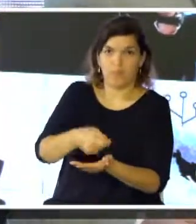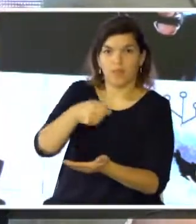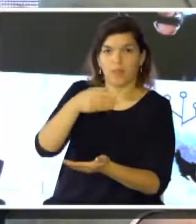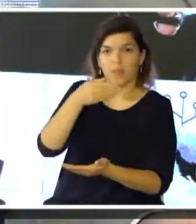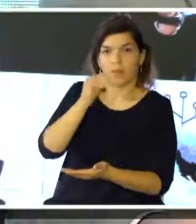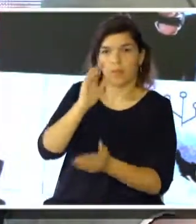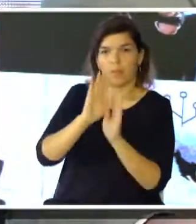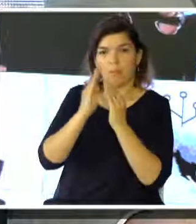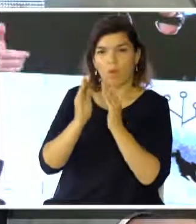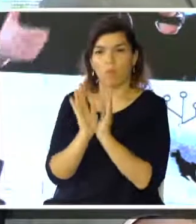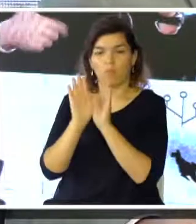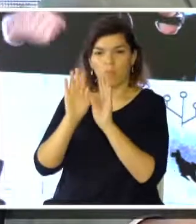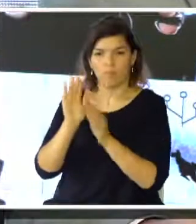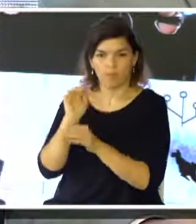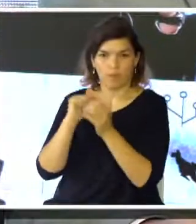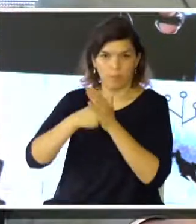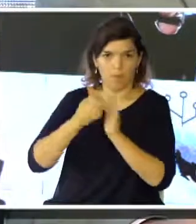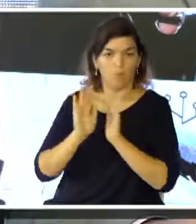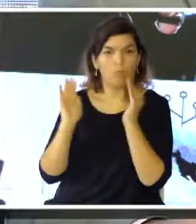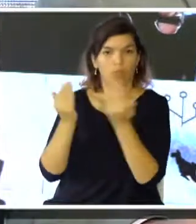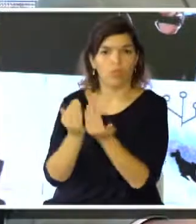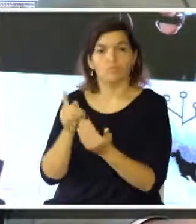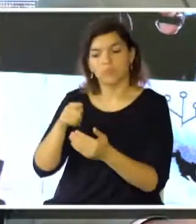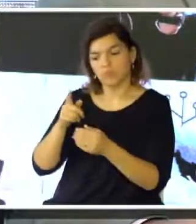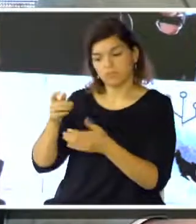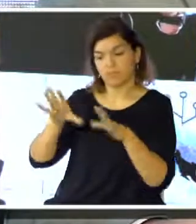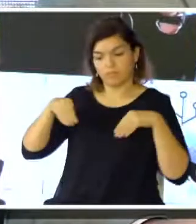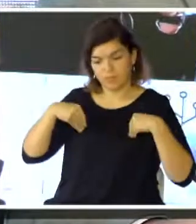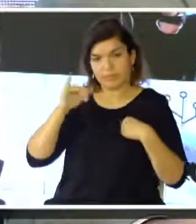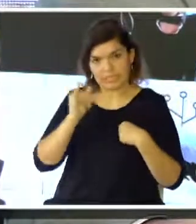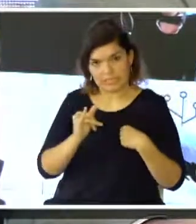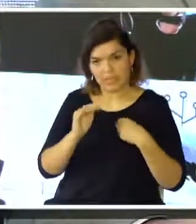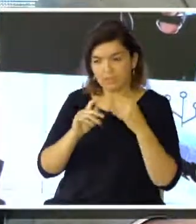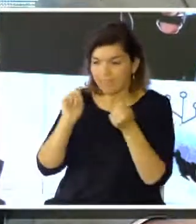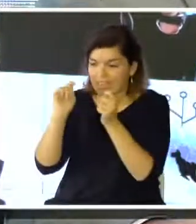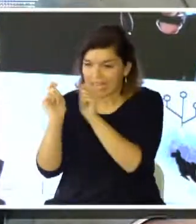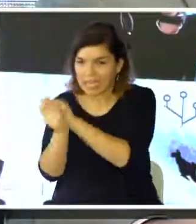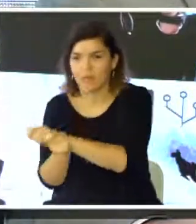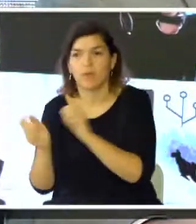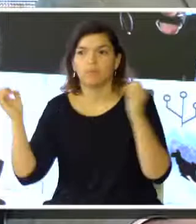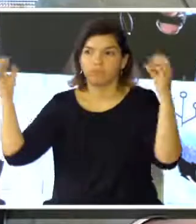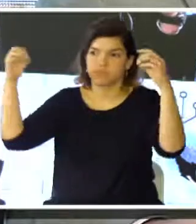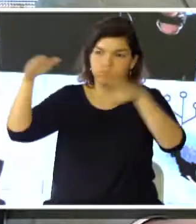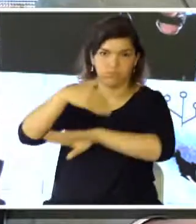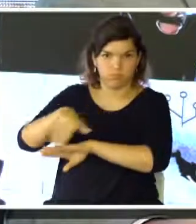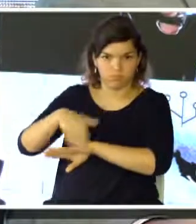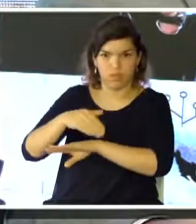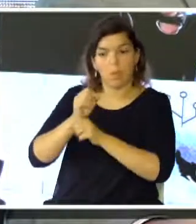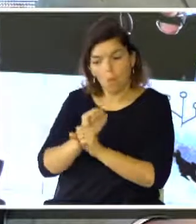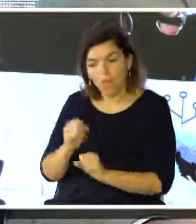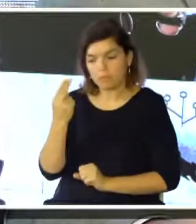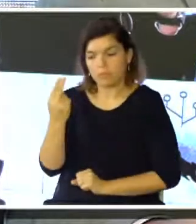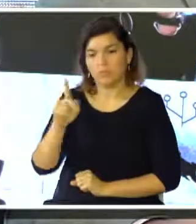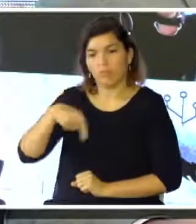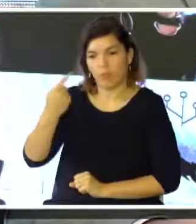mundial así que la ciudad tuvo que asumir el gas el costo de tener que cambiar todo el alumbrado público para poder tener